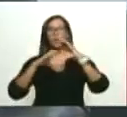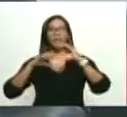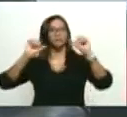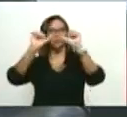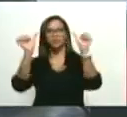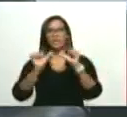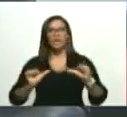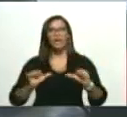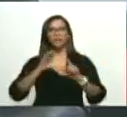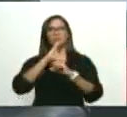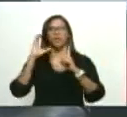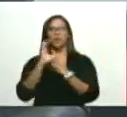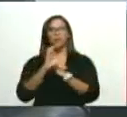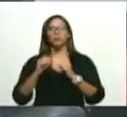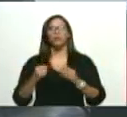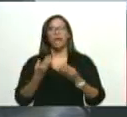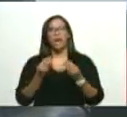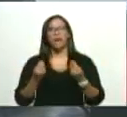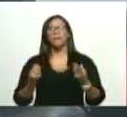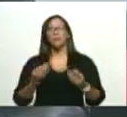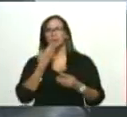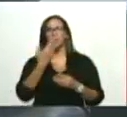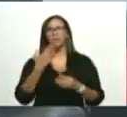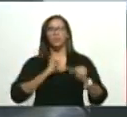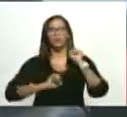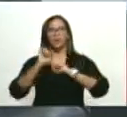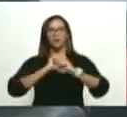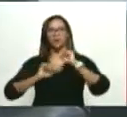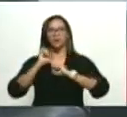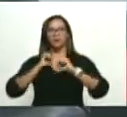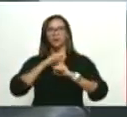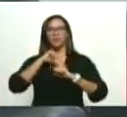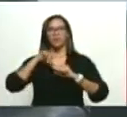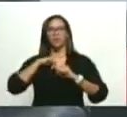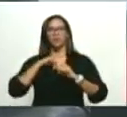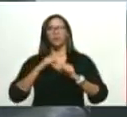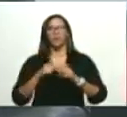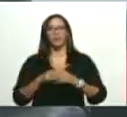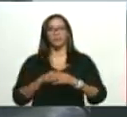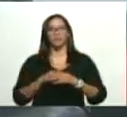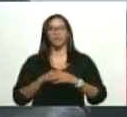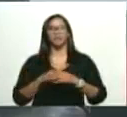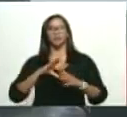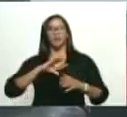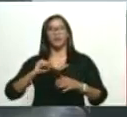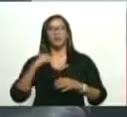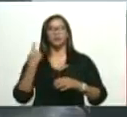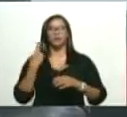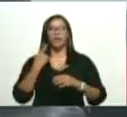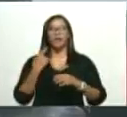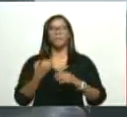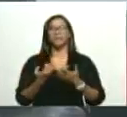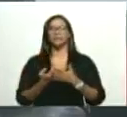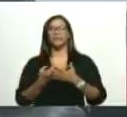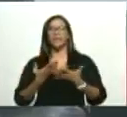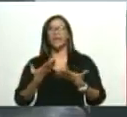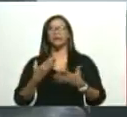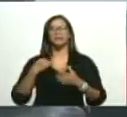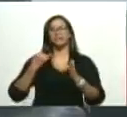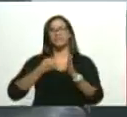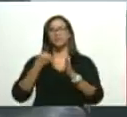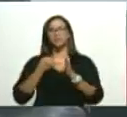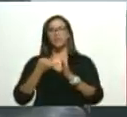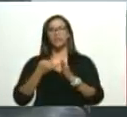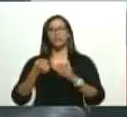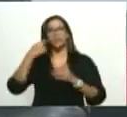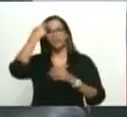de la cultura. Entonces creo que hay muchas frentes para defender nuestra soberanía que no pasa solo por el espacio de la institucionalidad, y en eso el